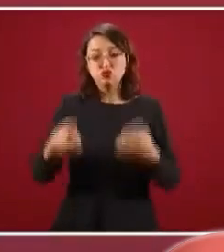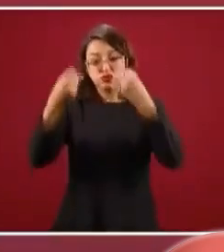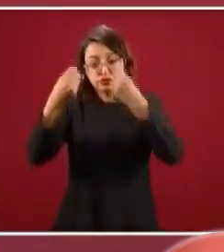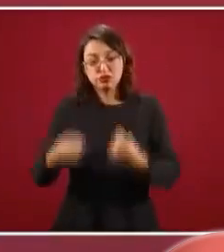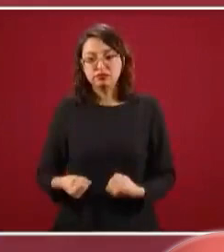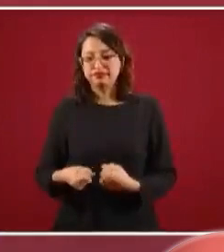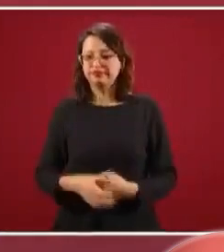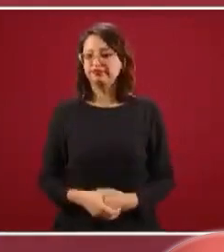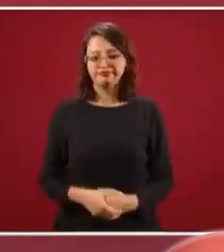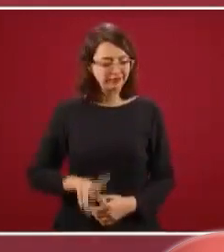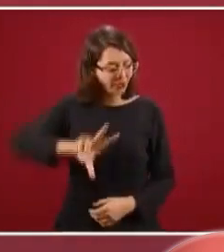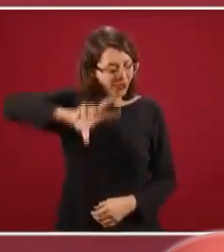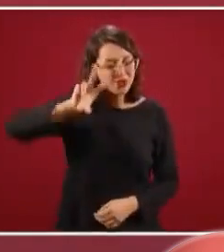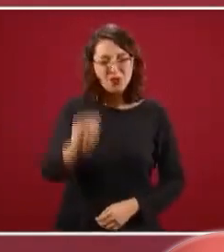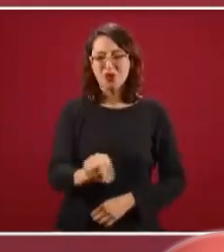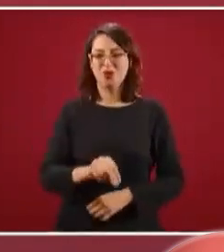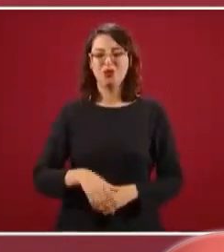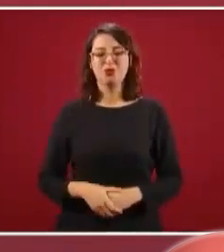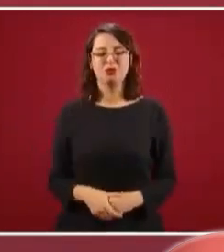No,